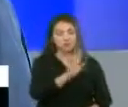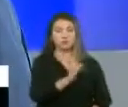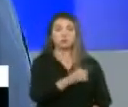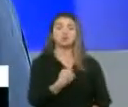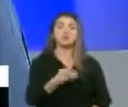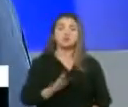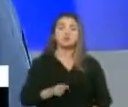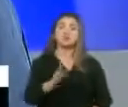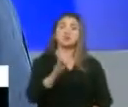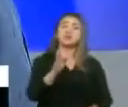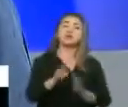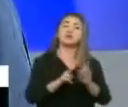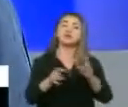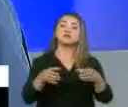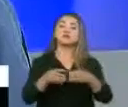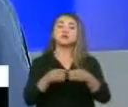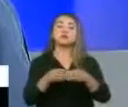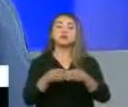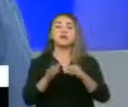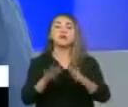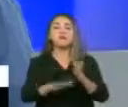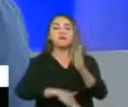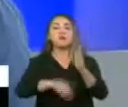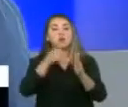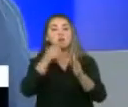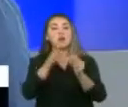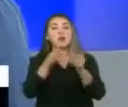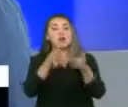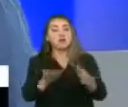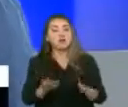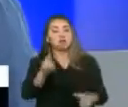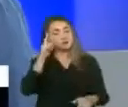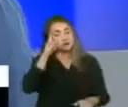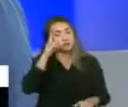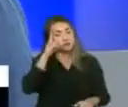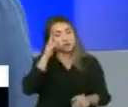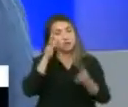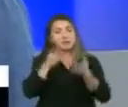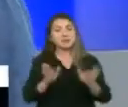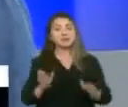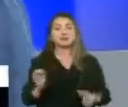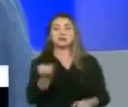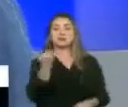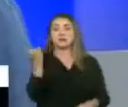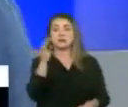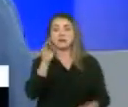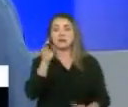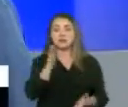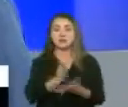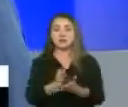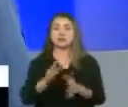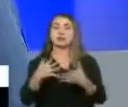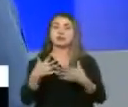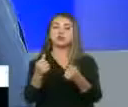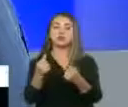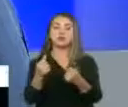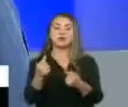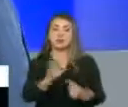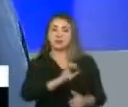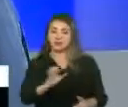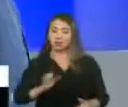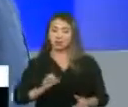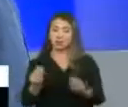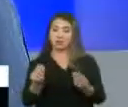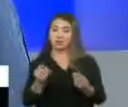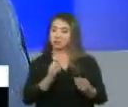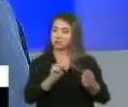este partido en las bases de la libertad. Creemos en el emprendimiento individual, creemos en la libertad individual por sobre las decisiones que se toman por parte del Estado. Y obviamente que yo